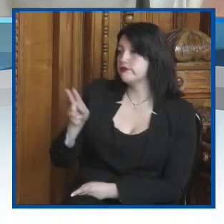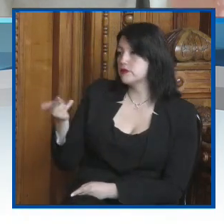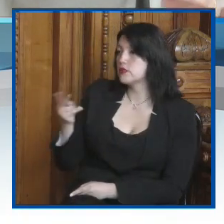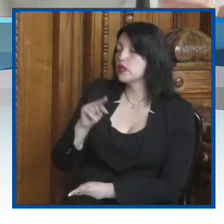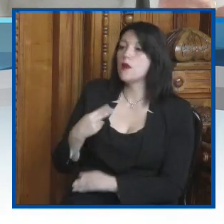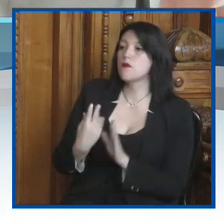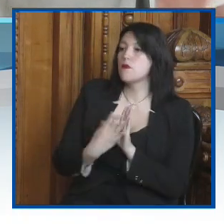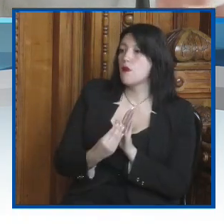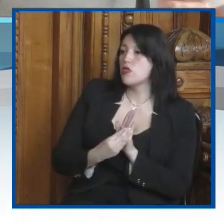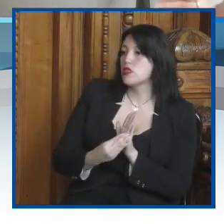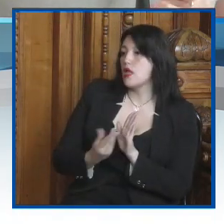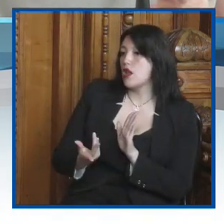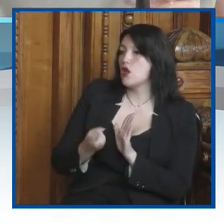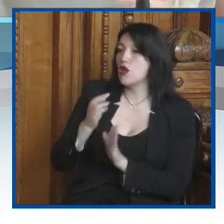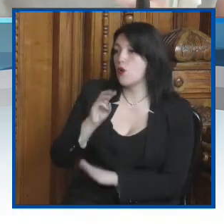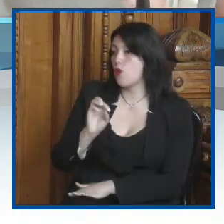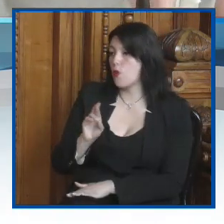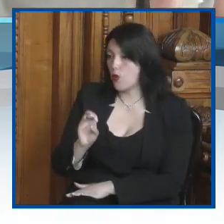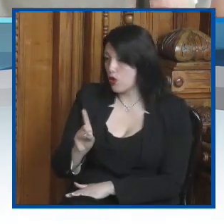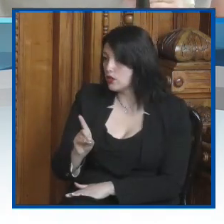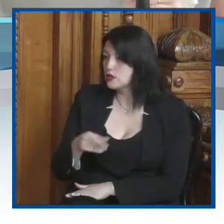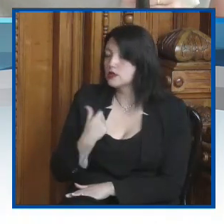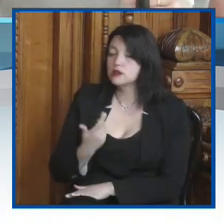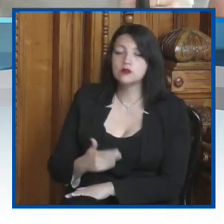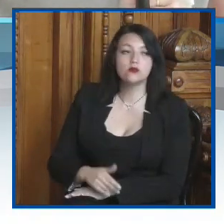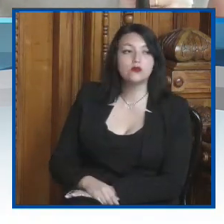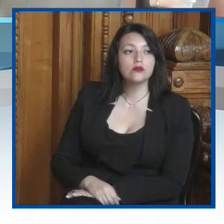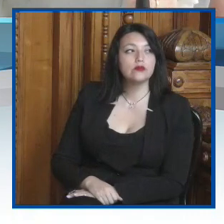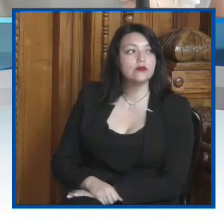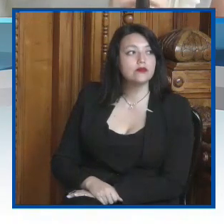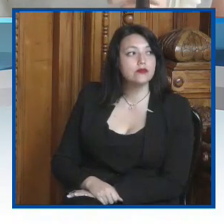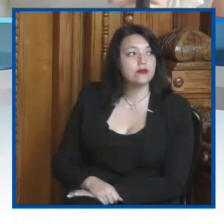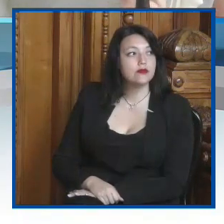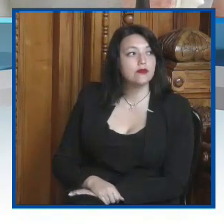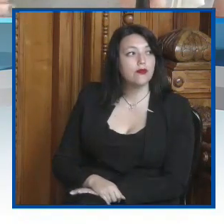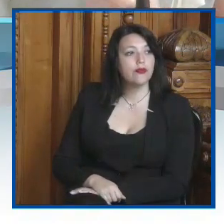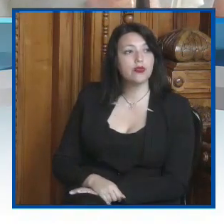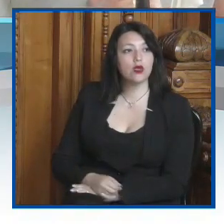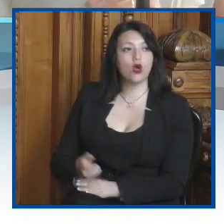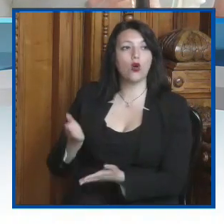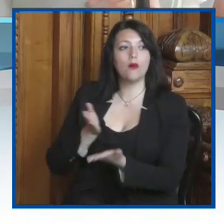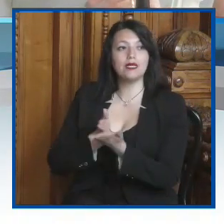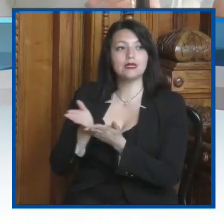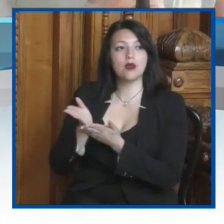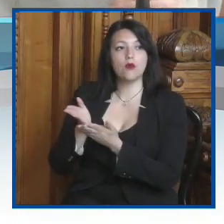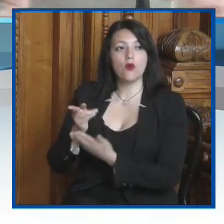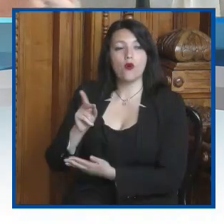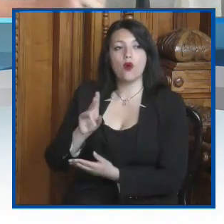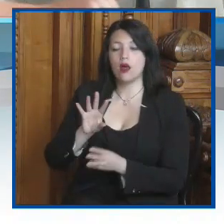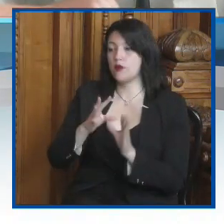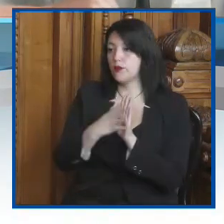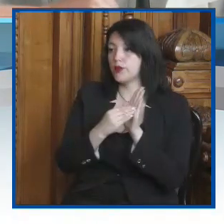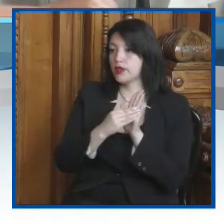modelo eran? No importa. Entonces, empezamos a cambiar todos estos modelos.